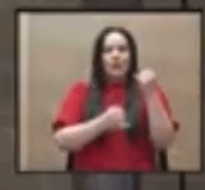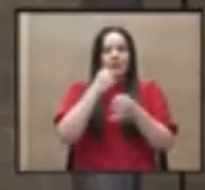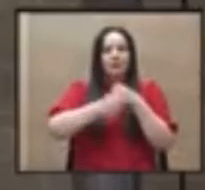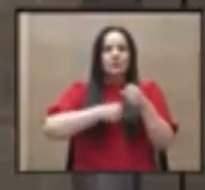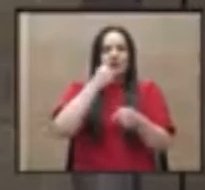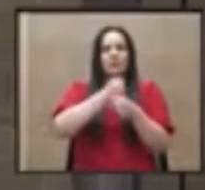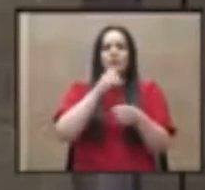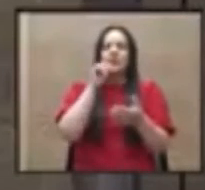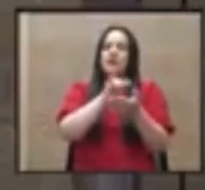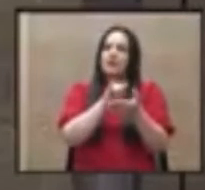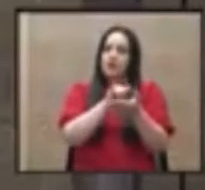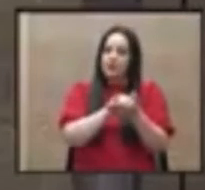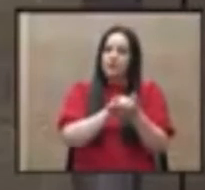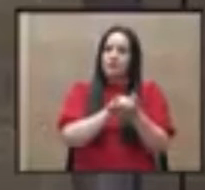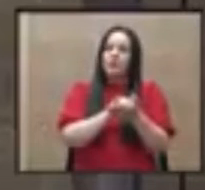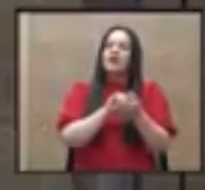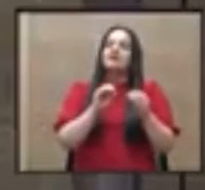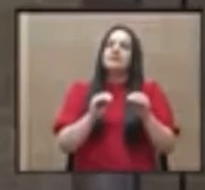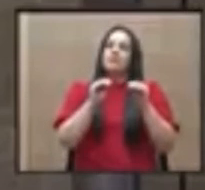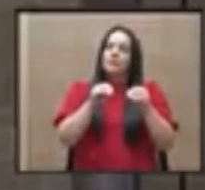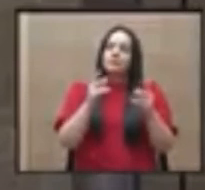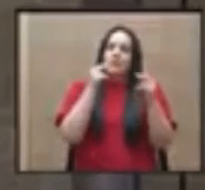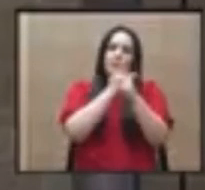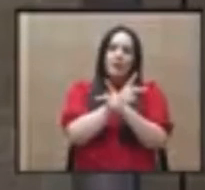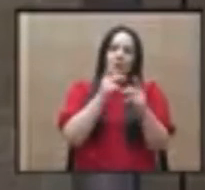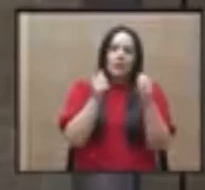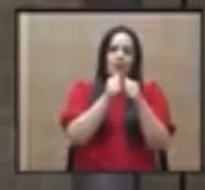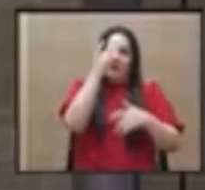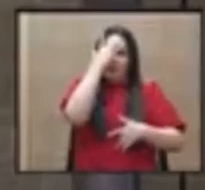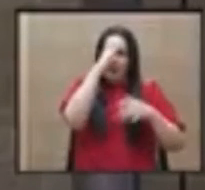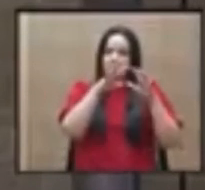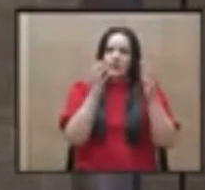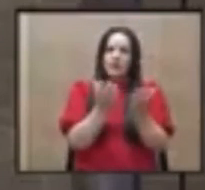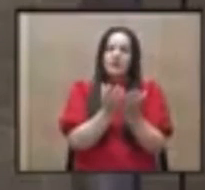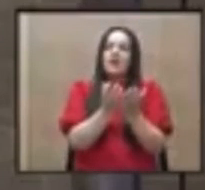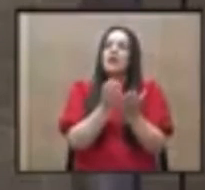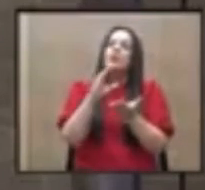pandemia. De ahí que los ingresos corrientes cubrirán solo el